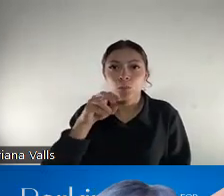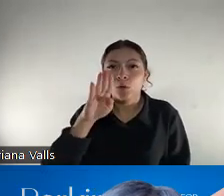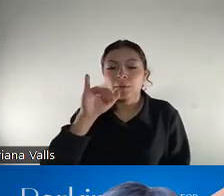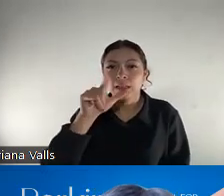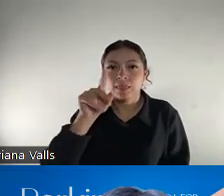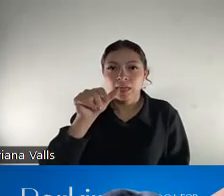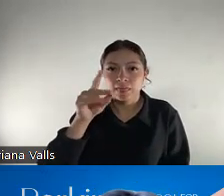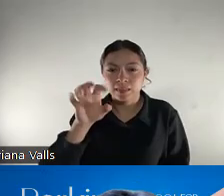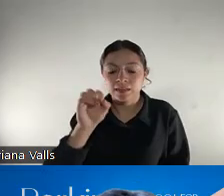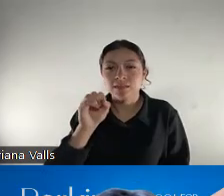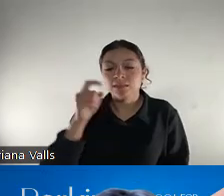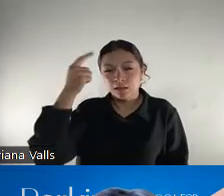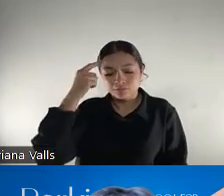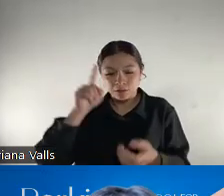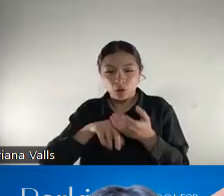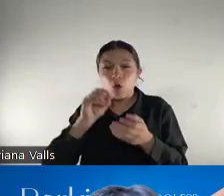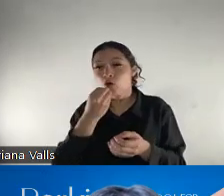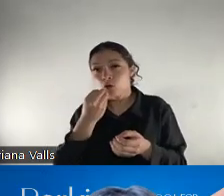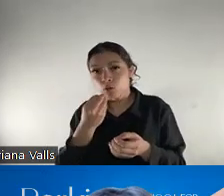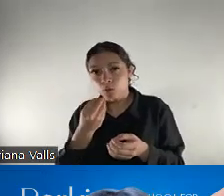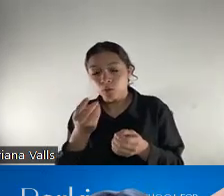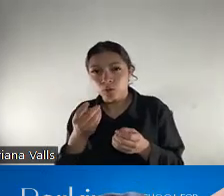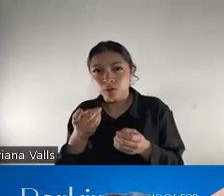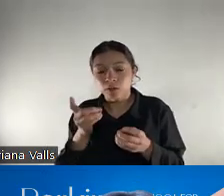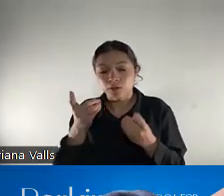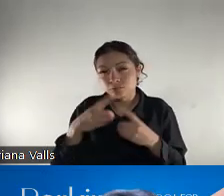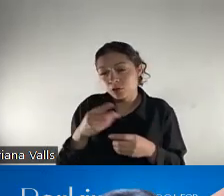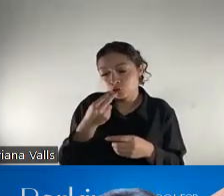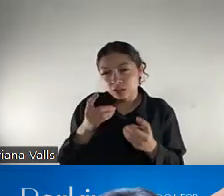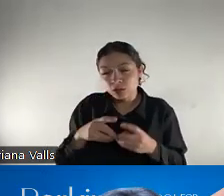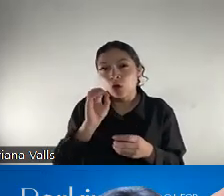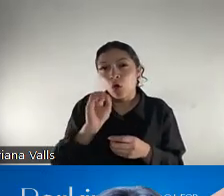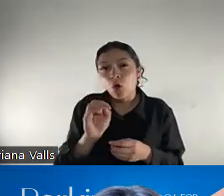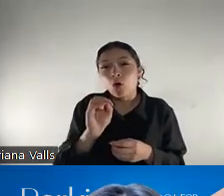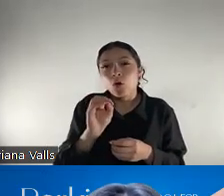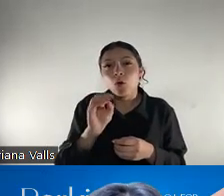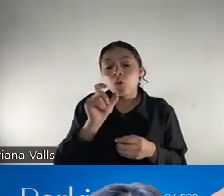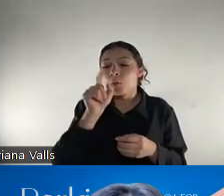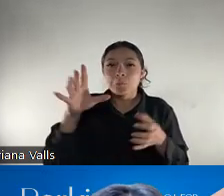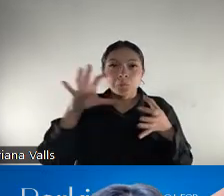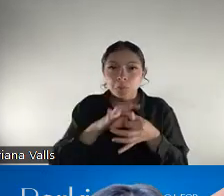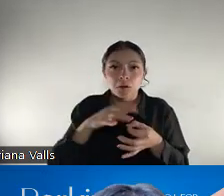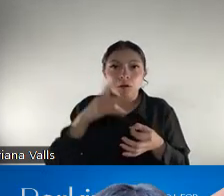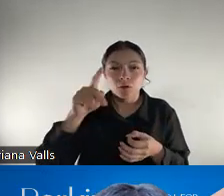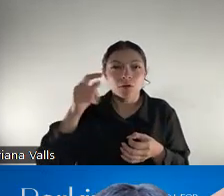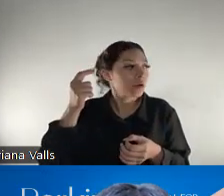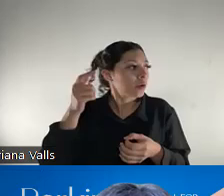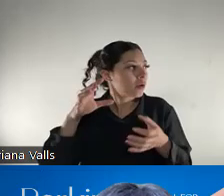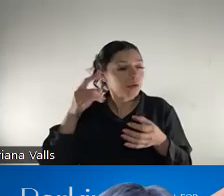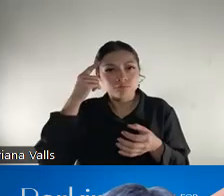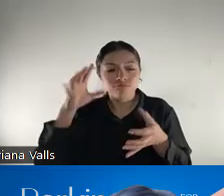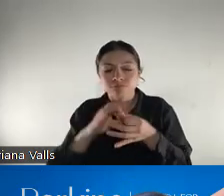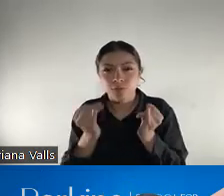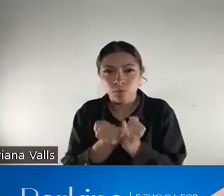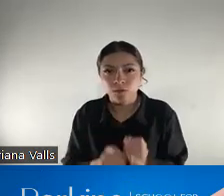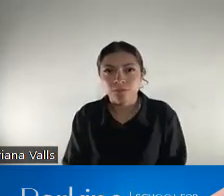o comorbilidades nutricionales asociadas frecuentemente a los trastornos del neurodesarrollo. Y por lo